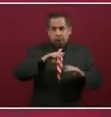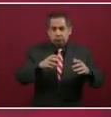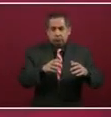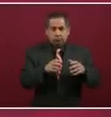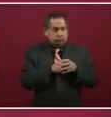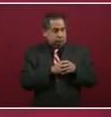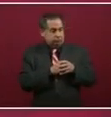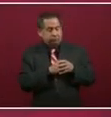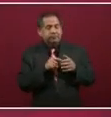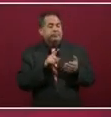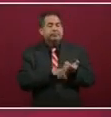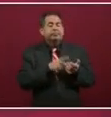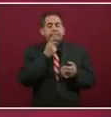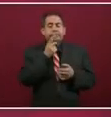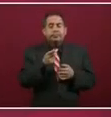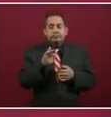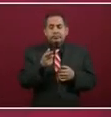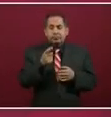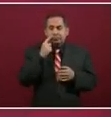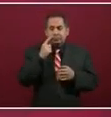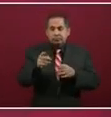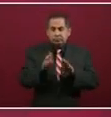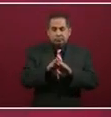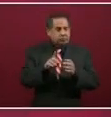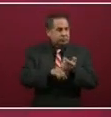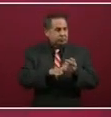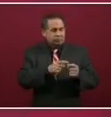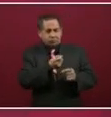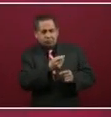ellos mismos dicen, la variable corrupción,